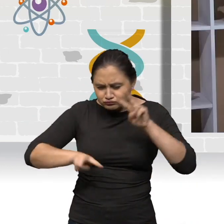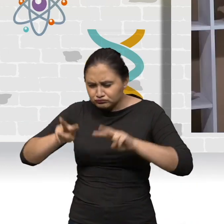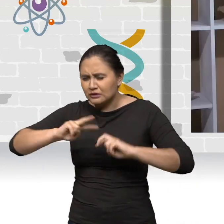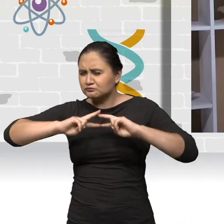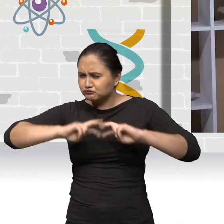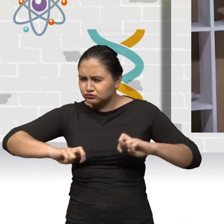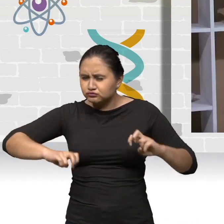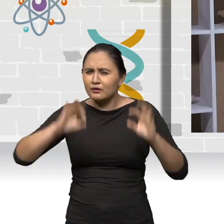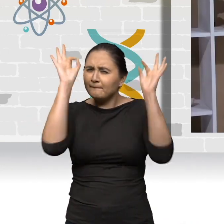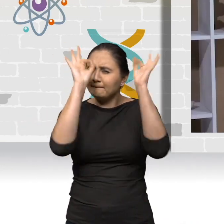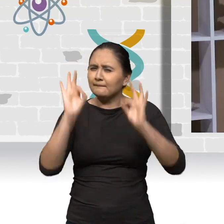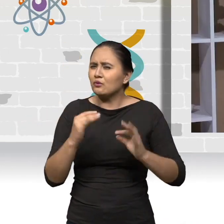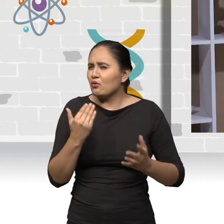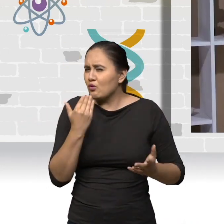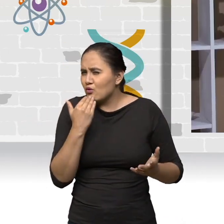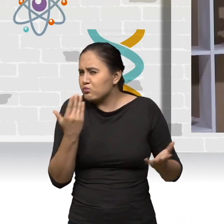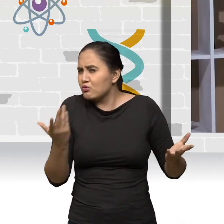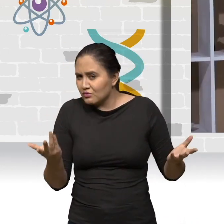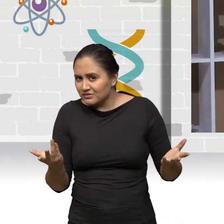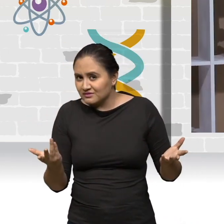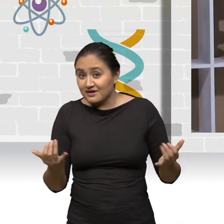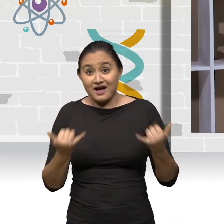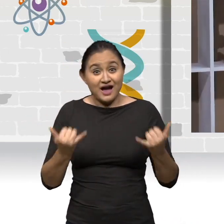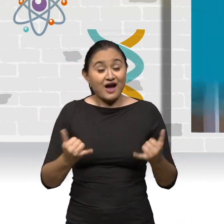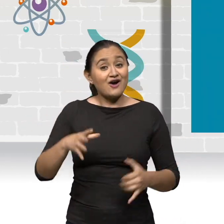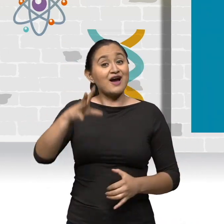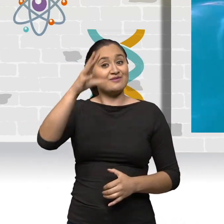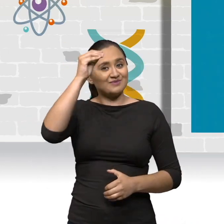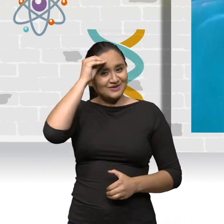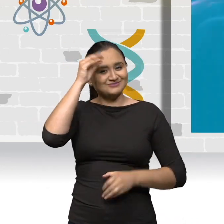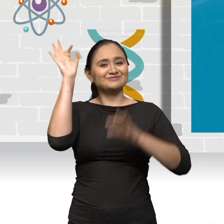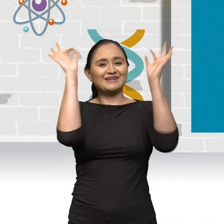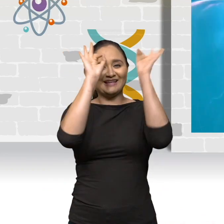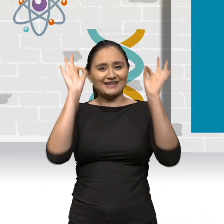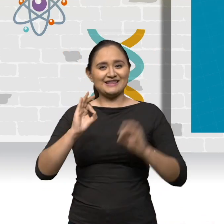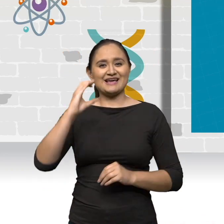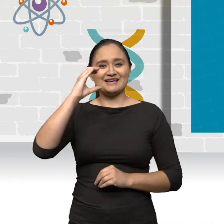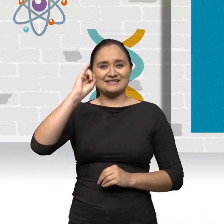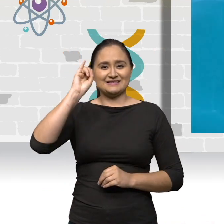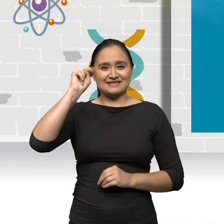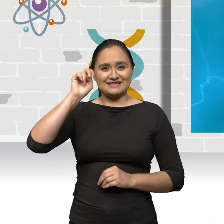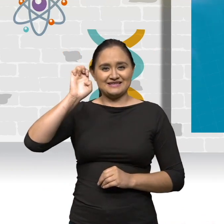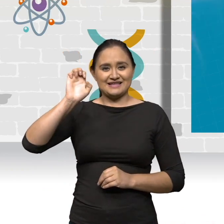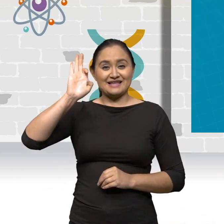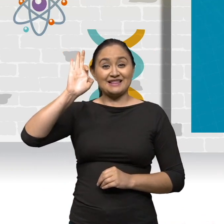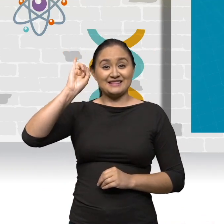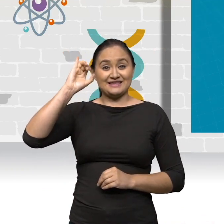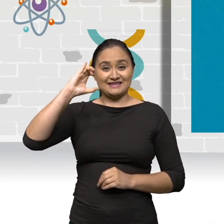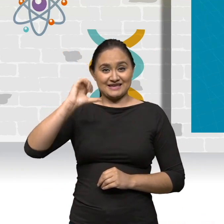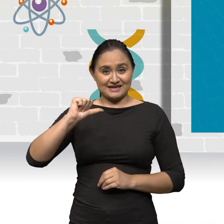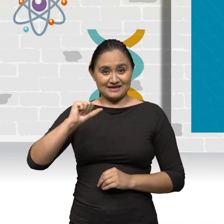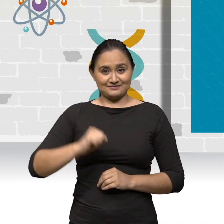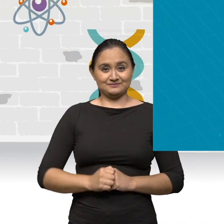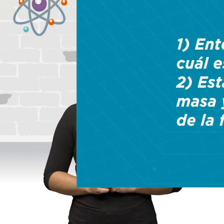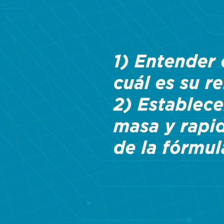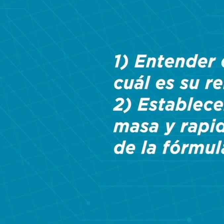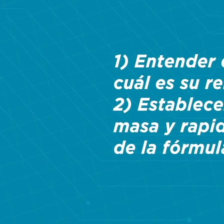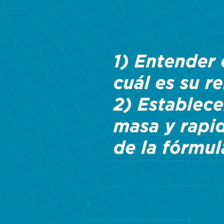XIX. En nuestra clase de profe youtuber física de hoy les hablaré sobre energía cinética.